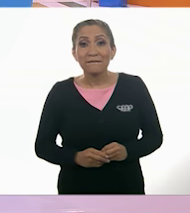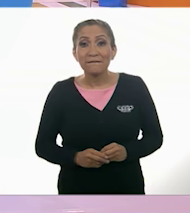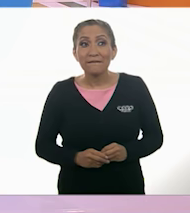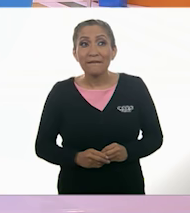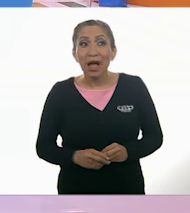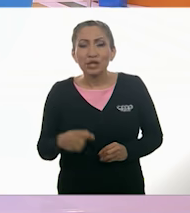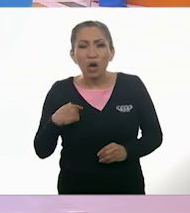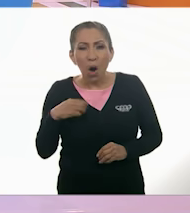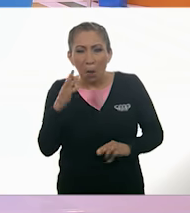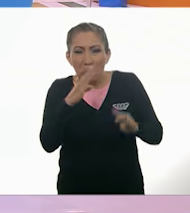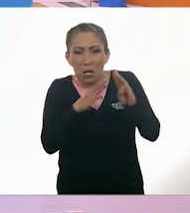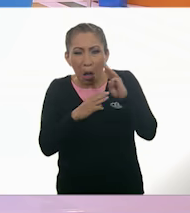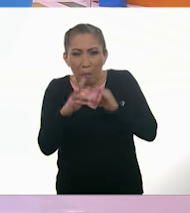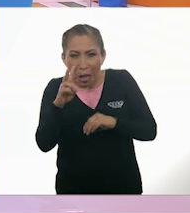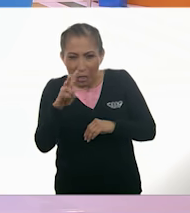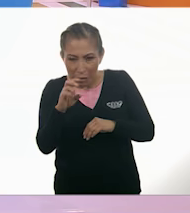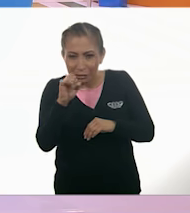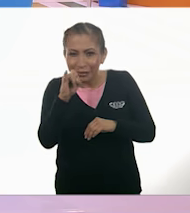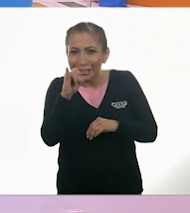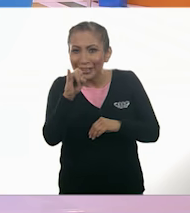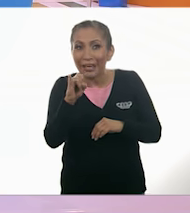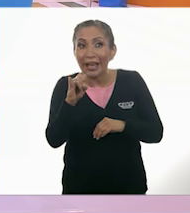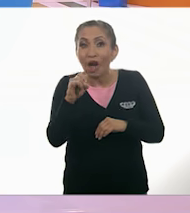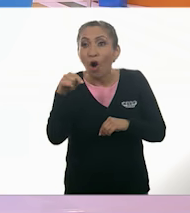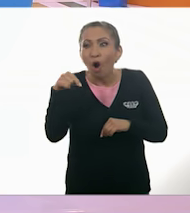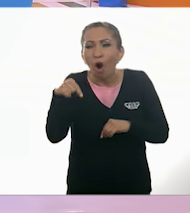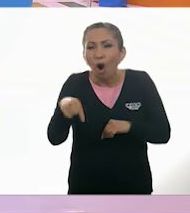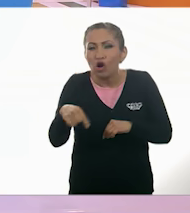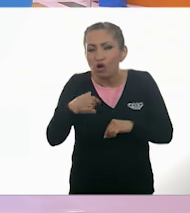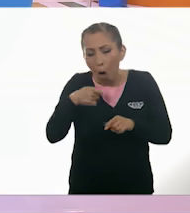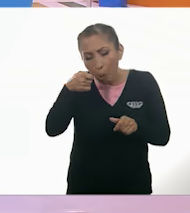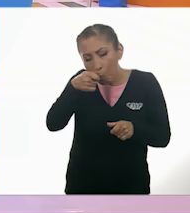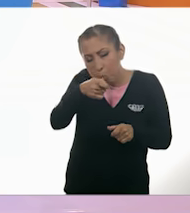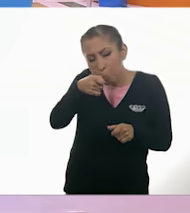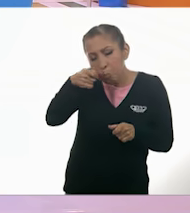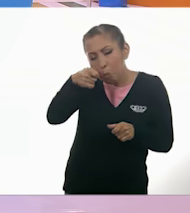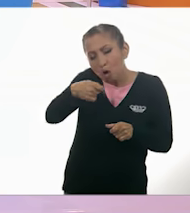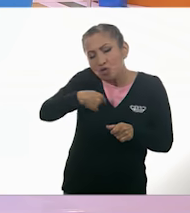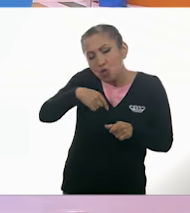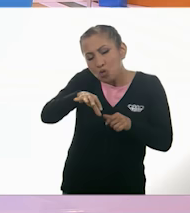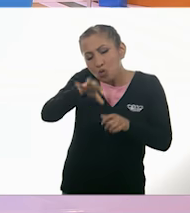Me ven muy misterioso, ¿verdad? Sí. Es que hoy soy un detective numérico.